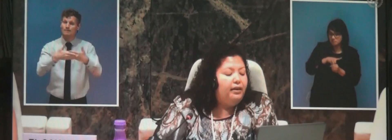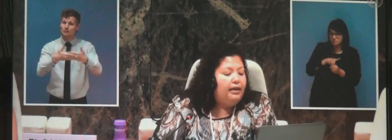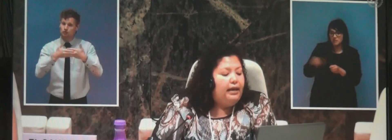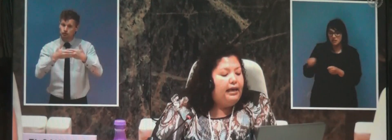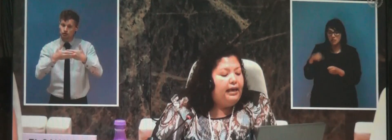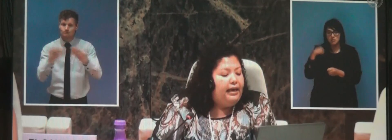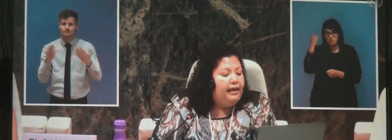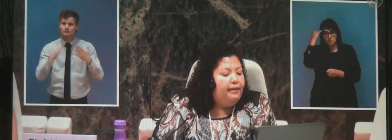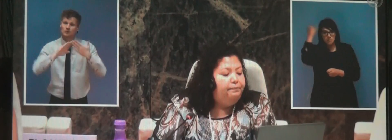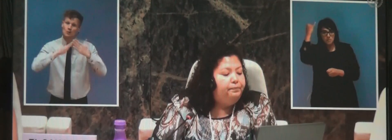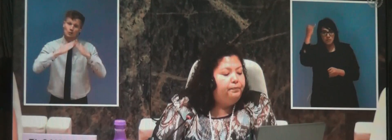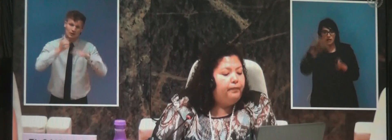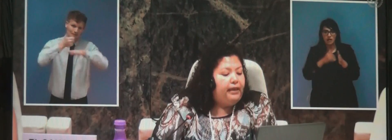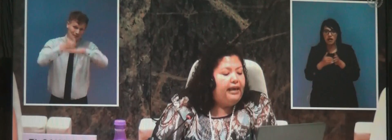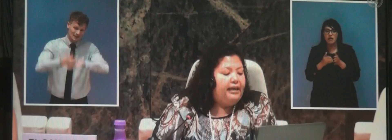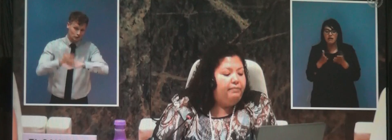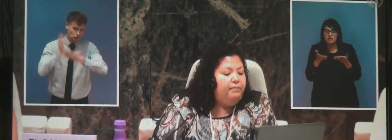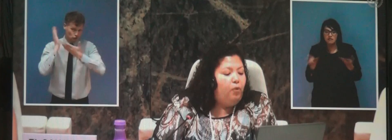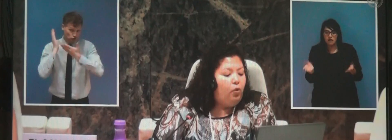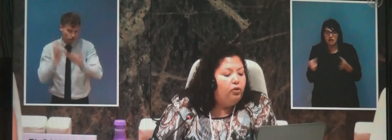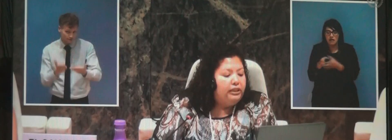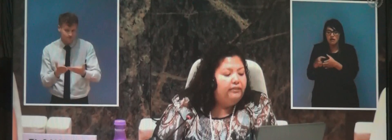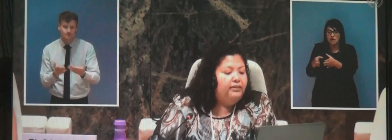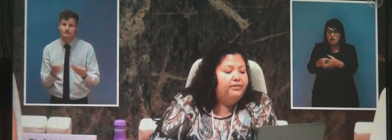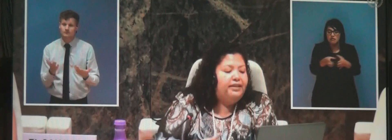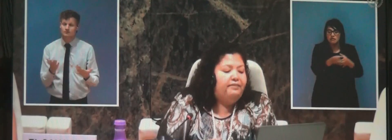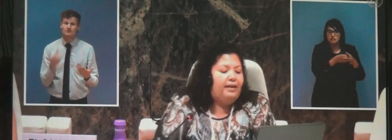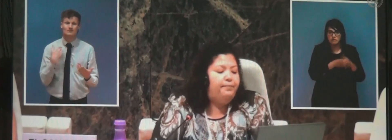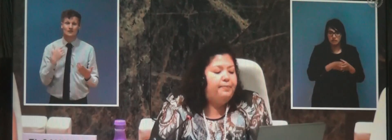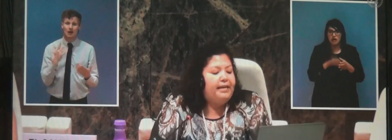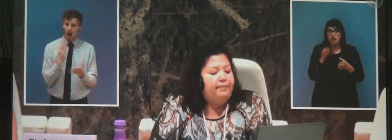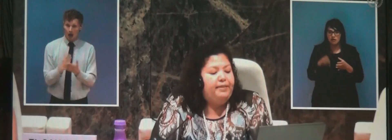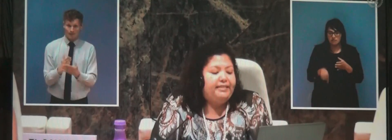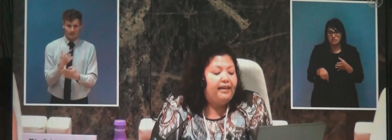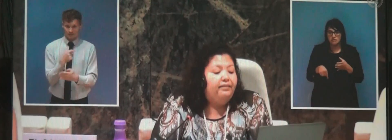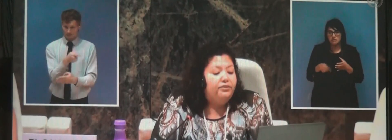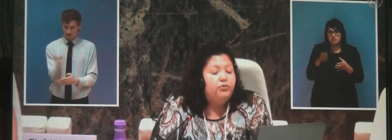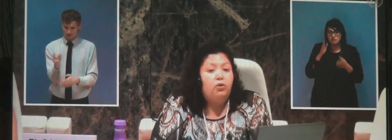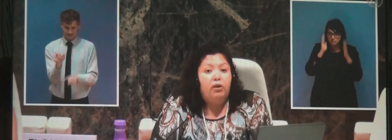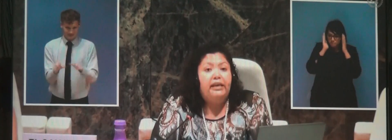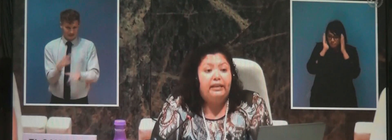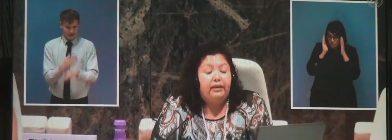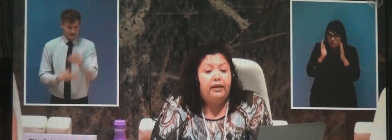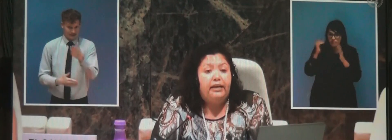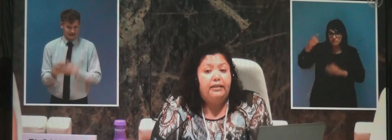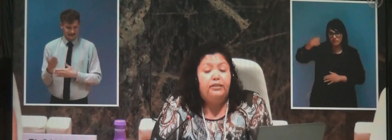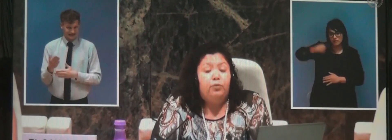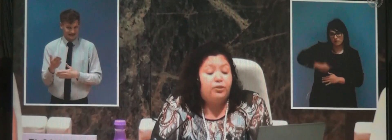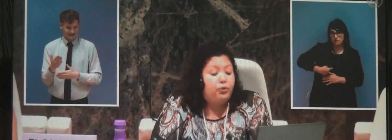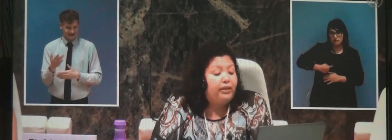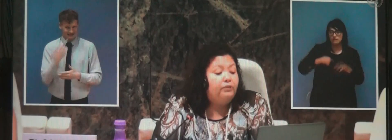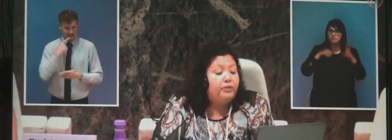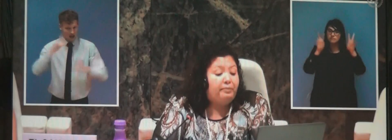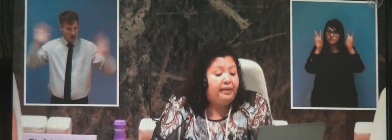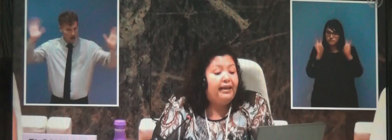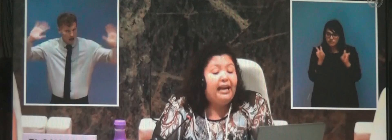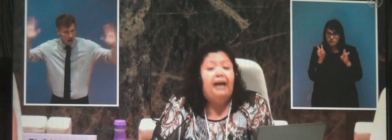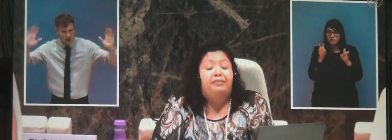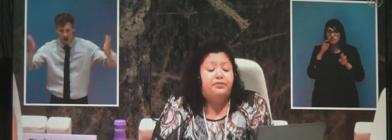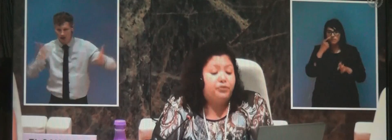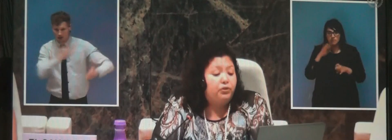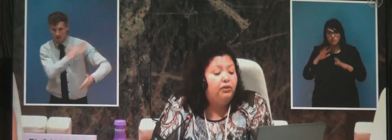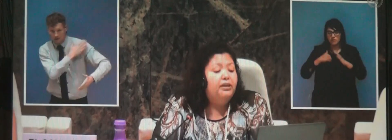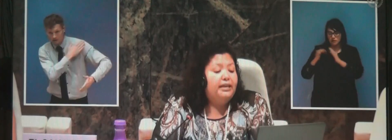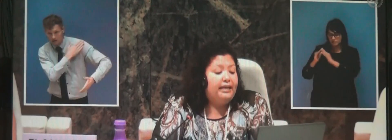discapacidad. En el mismo orden se deberá prestar atención en la situación de los albergues,